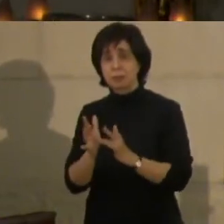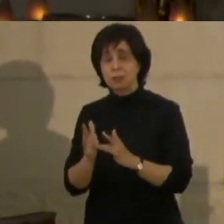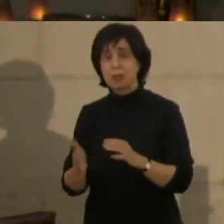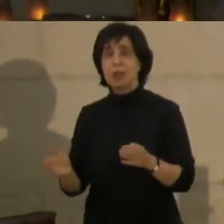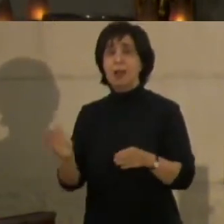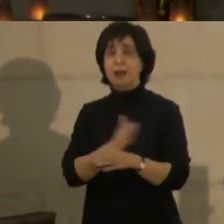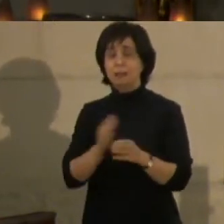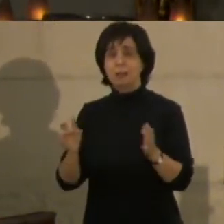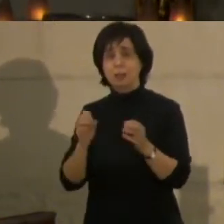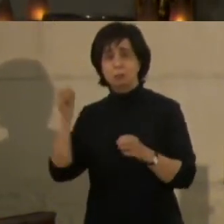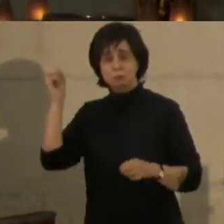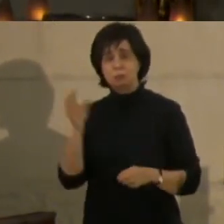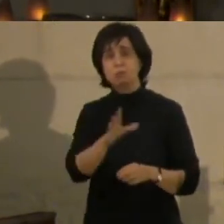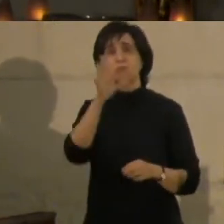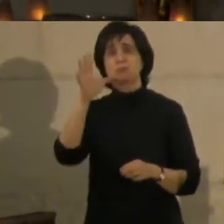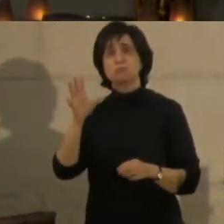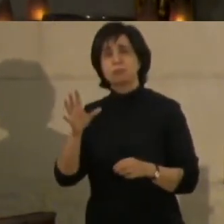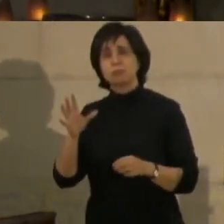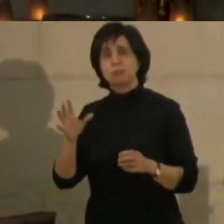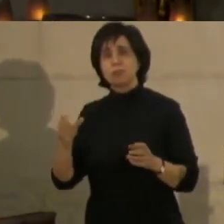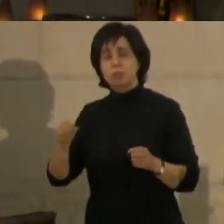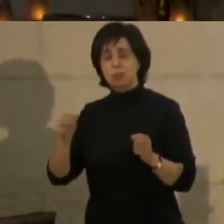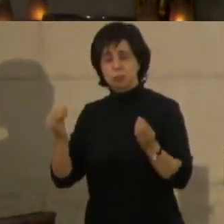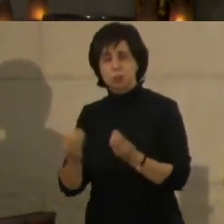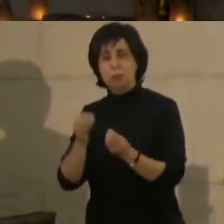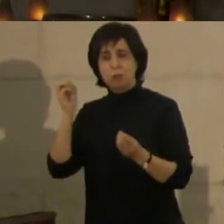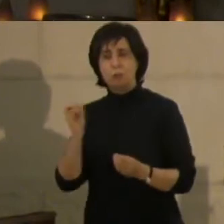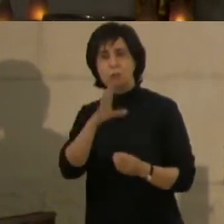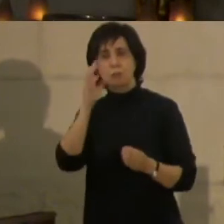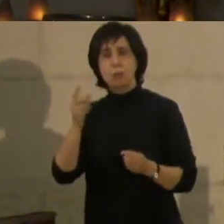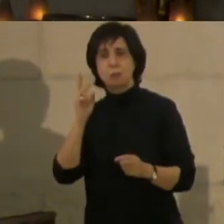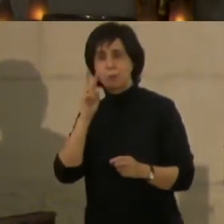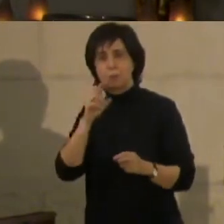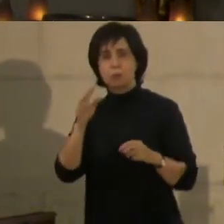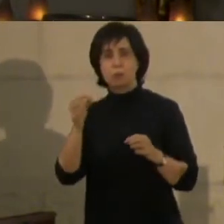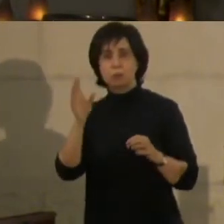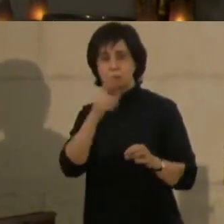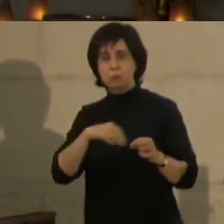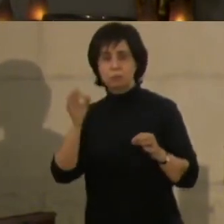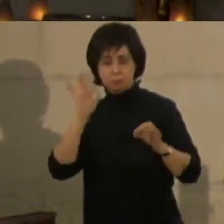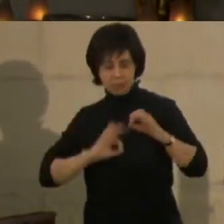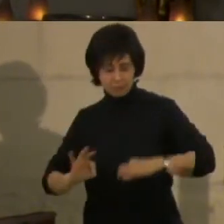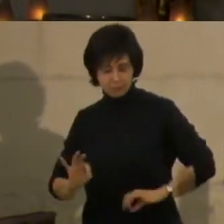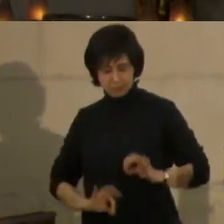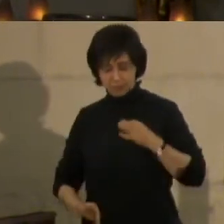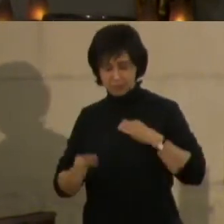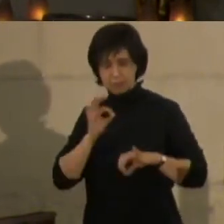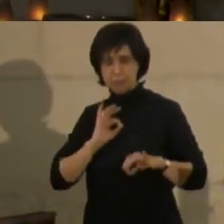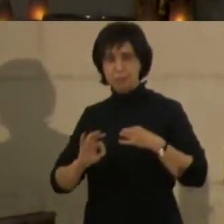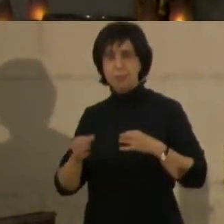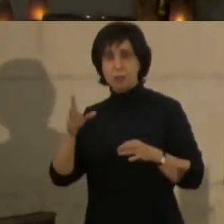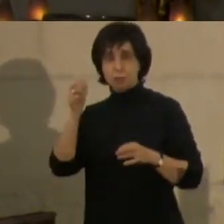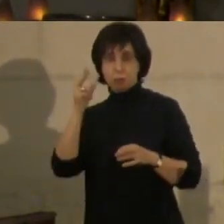Ante la luz y con la luz vemos nuestras manchas, queridos hermanos.